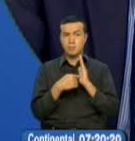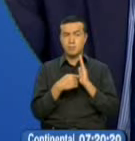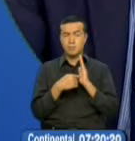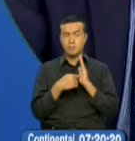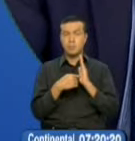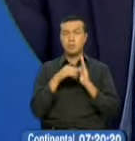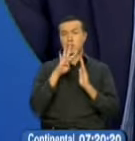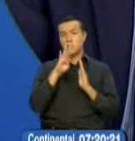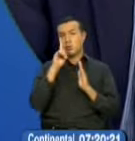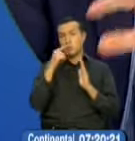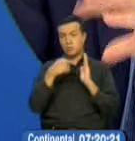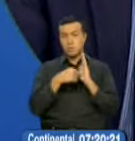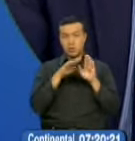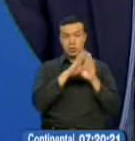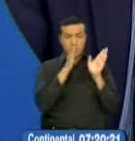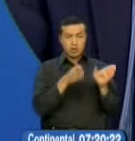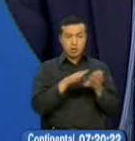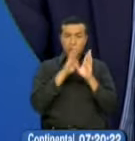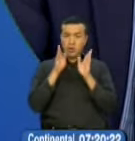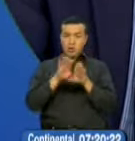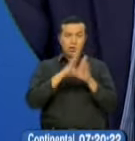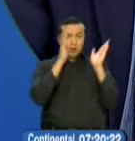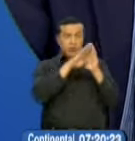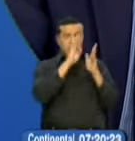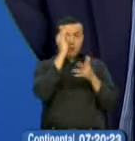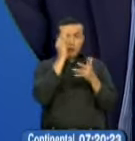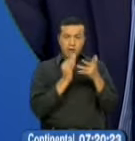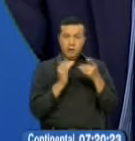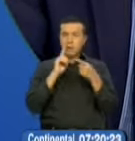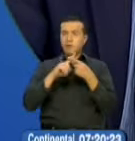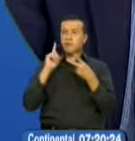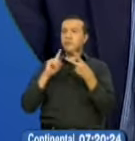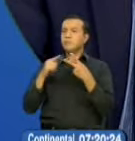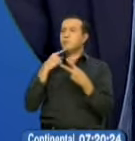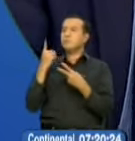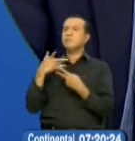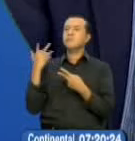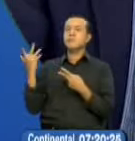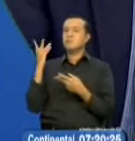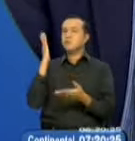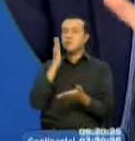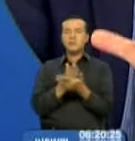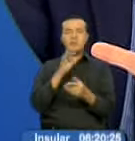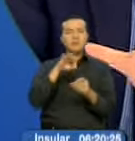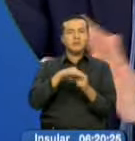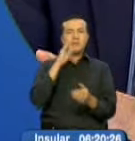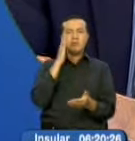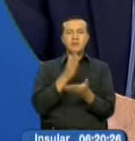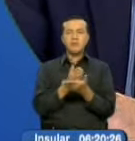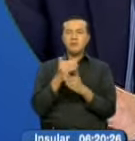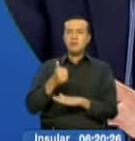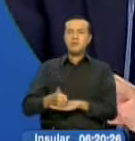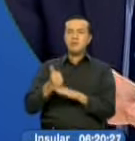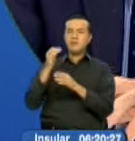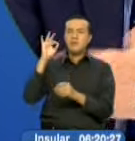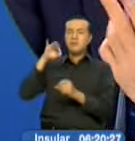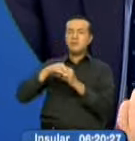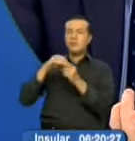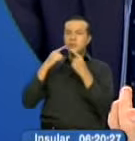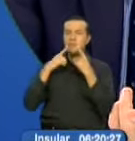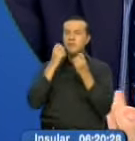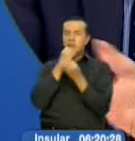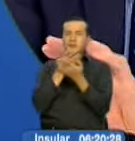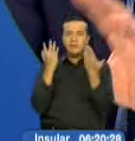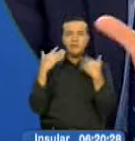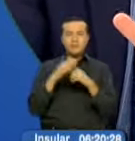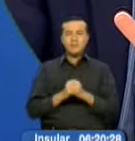las 41.000 urnas, que se abran las 41.000 urnas, y dos, que se proceda a la nulidad. El Tribunal Contencioso Electoral ya se ha